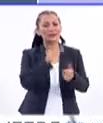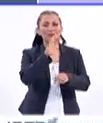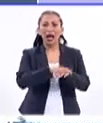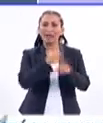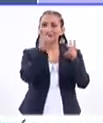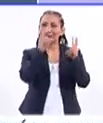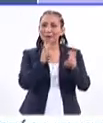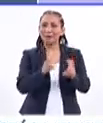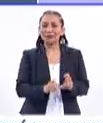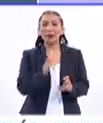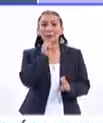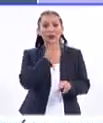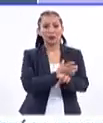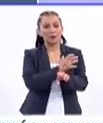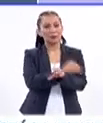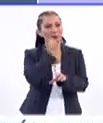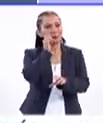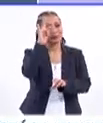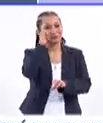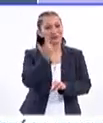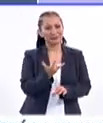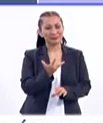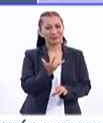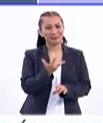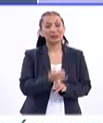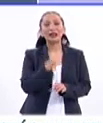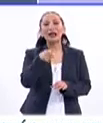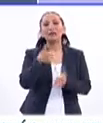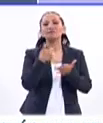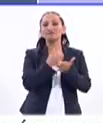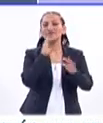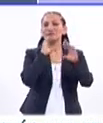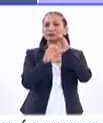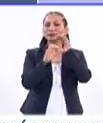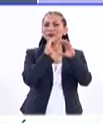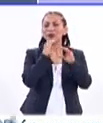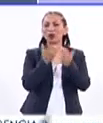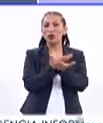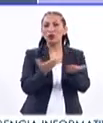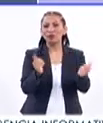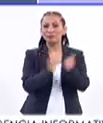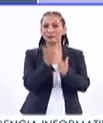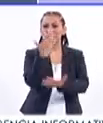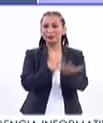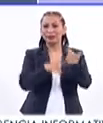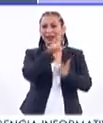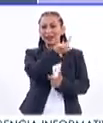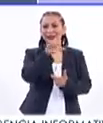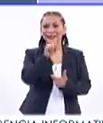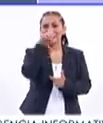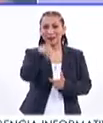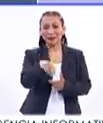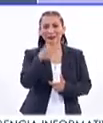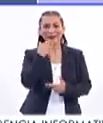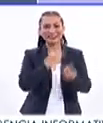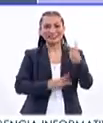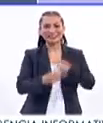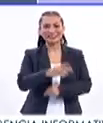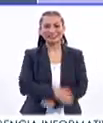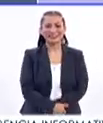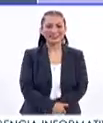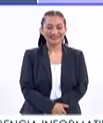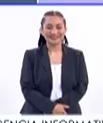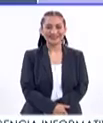mucho más. Y también nos acompaña, como siempre, Griselda Yebra. Ella nos ayuda a comunicarnos con ustedes a través de la lengua de señas mexicana.